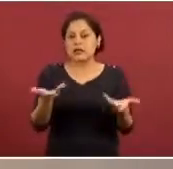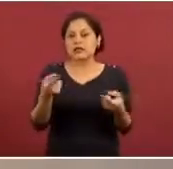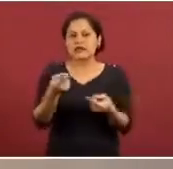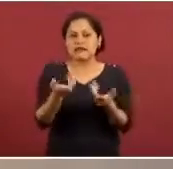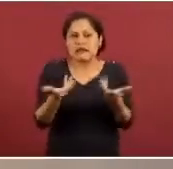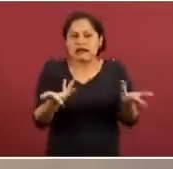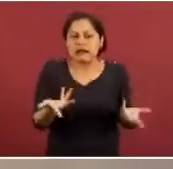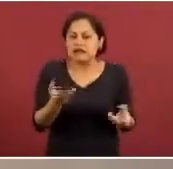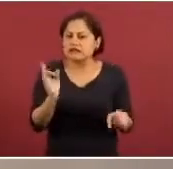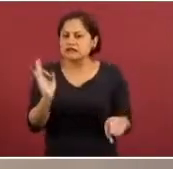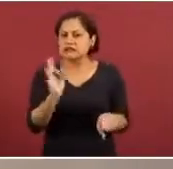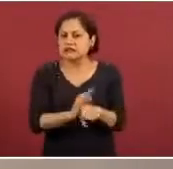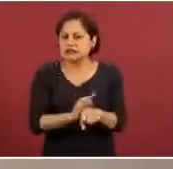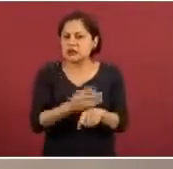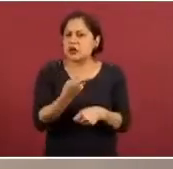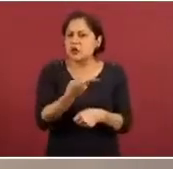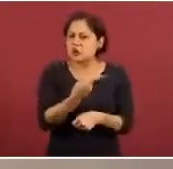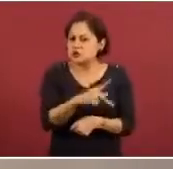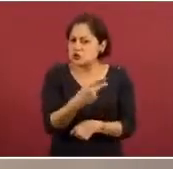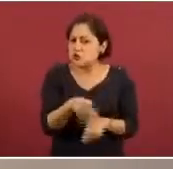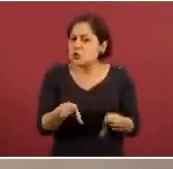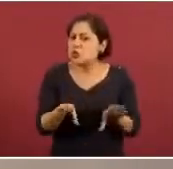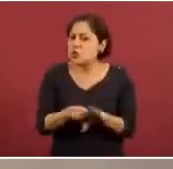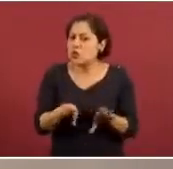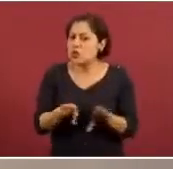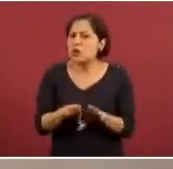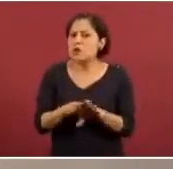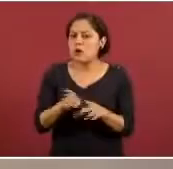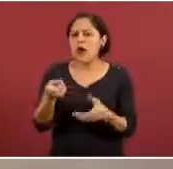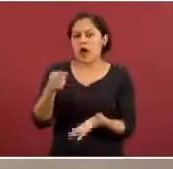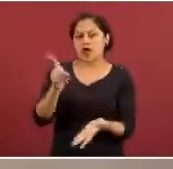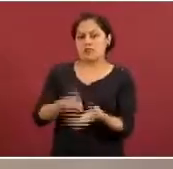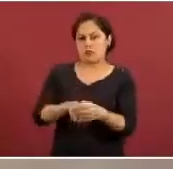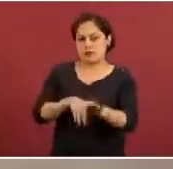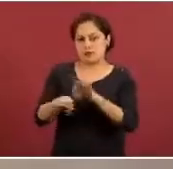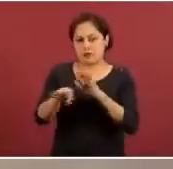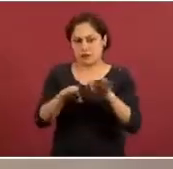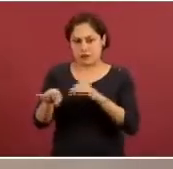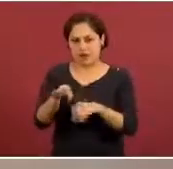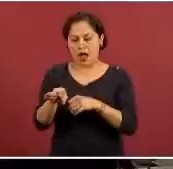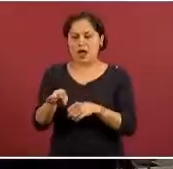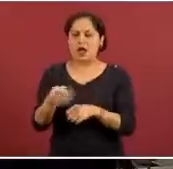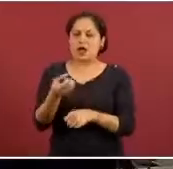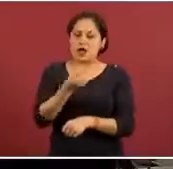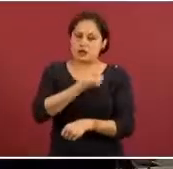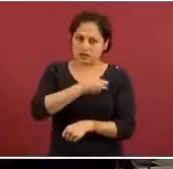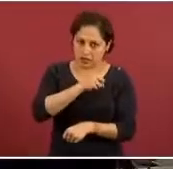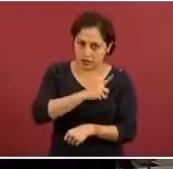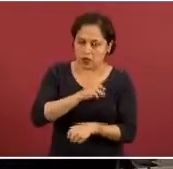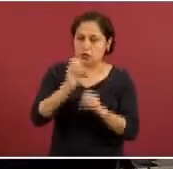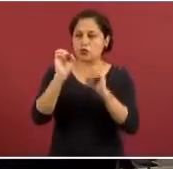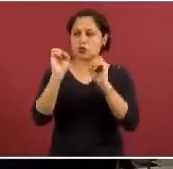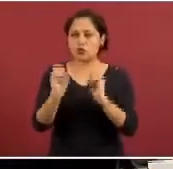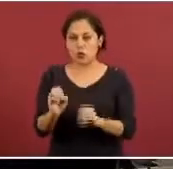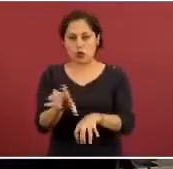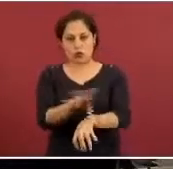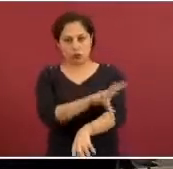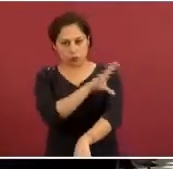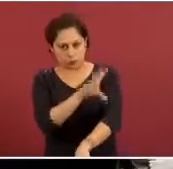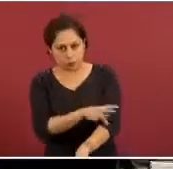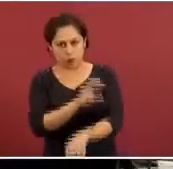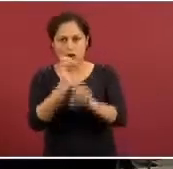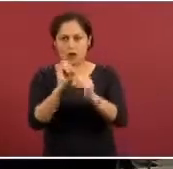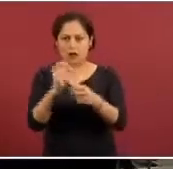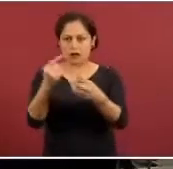que tiene que salir, la que está laborando en salud, la que está laborando en el sector energético, en estos rubros